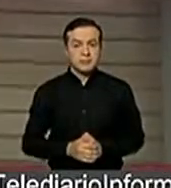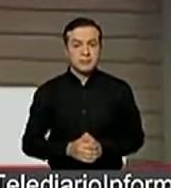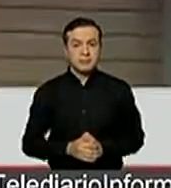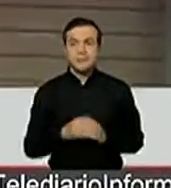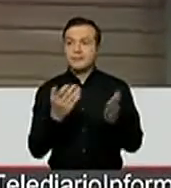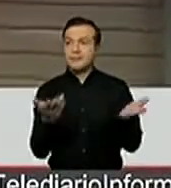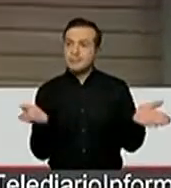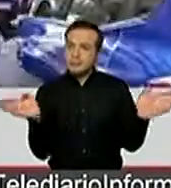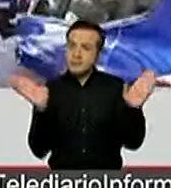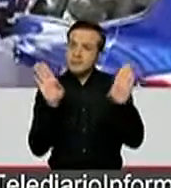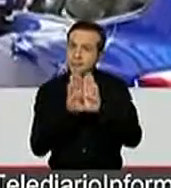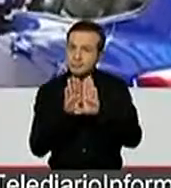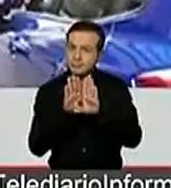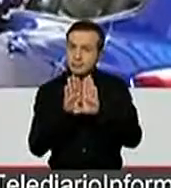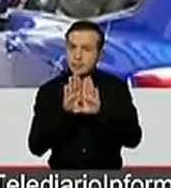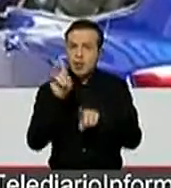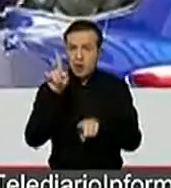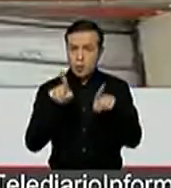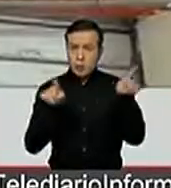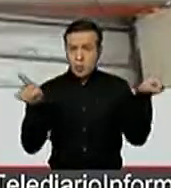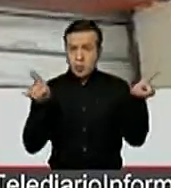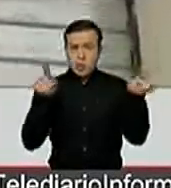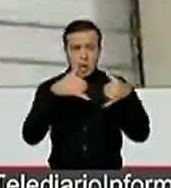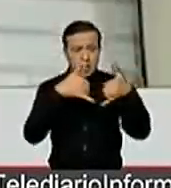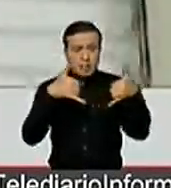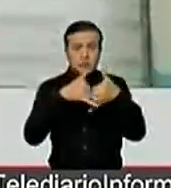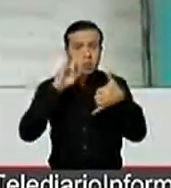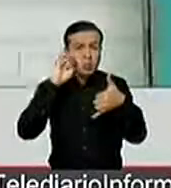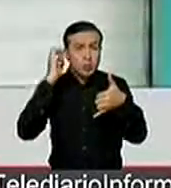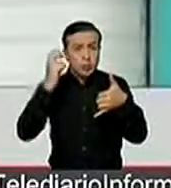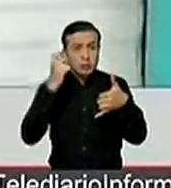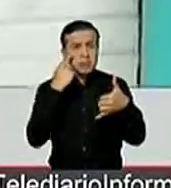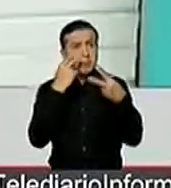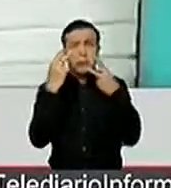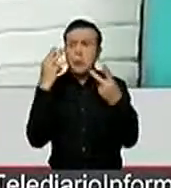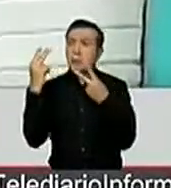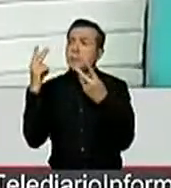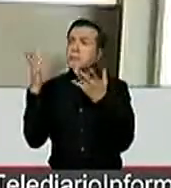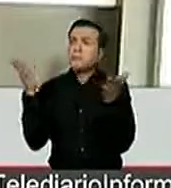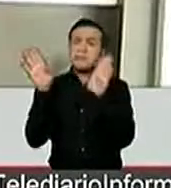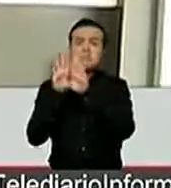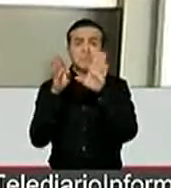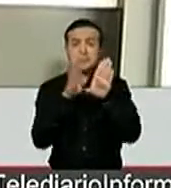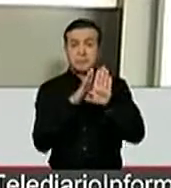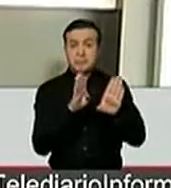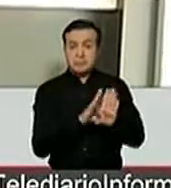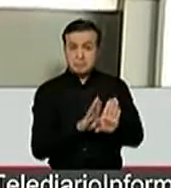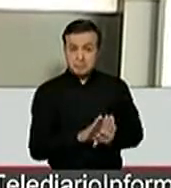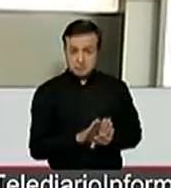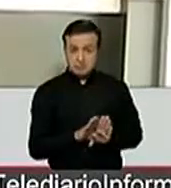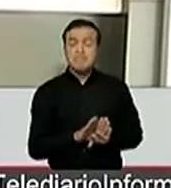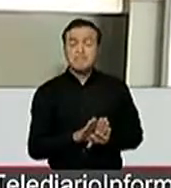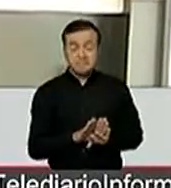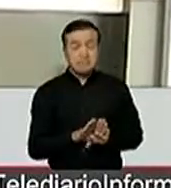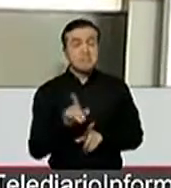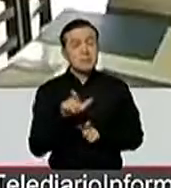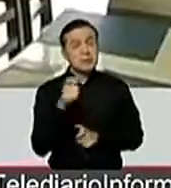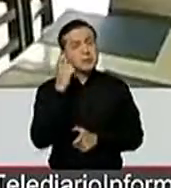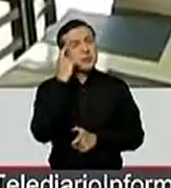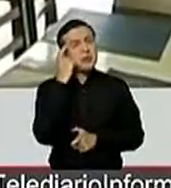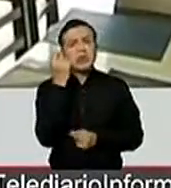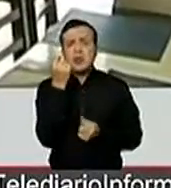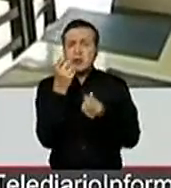Cerradas. Así lucían algunas agencias de viaje en Guayaquil en este feriado nacional. Quienes se abrieron dan cuenta de